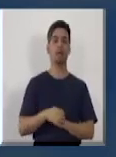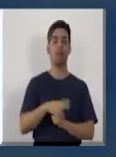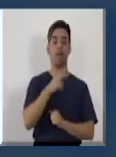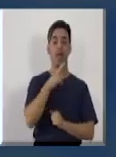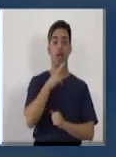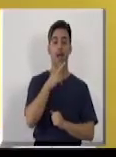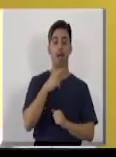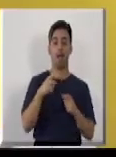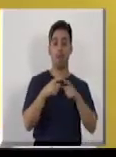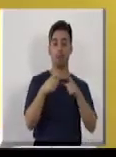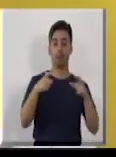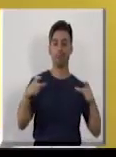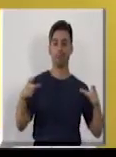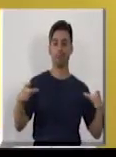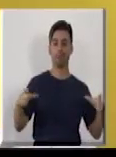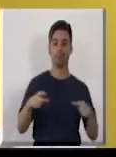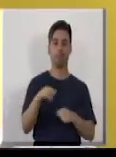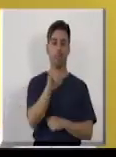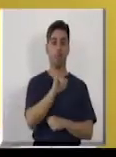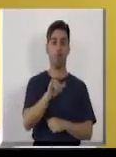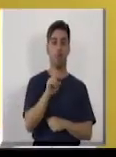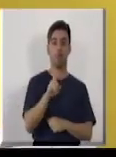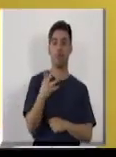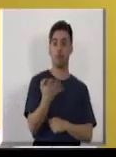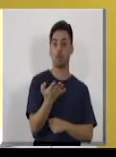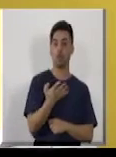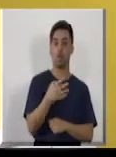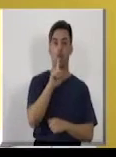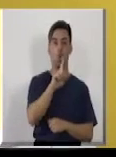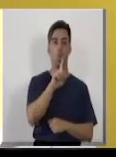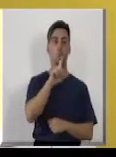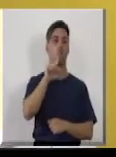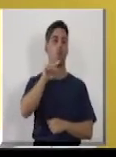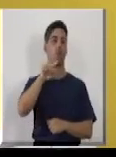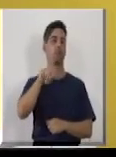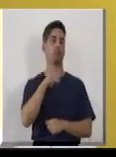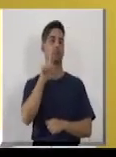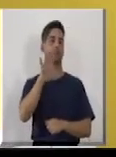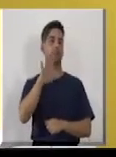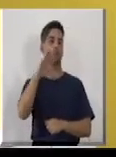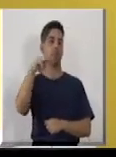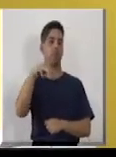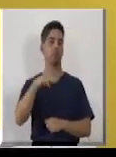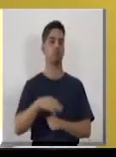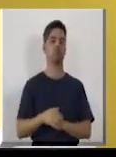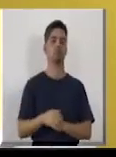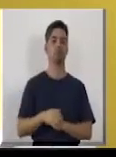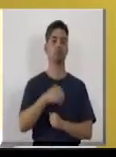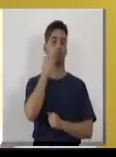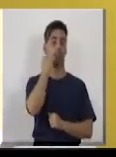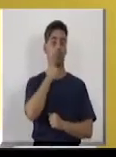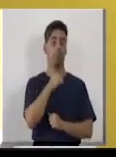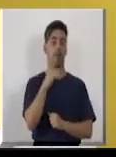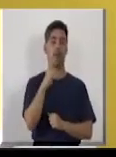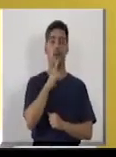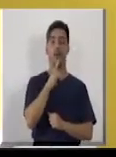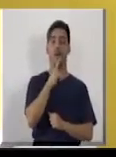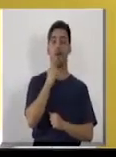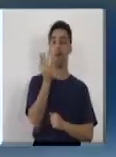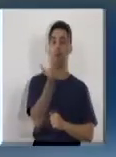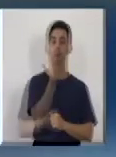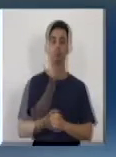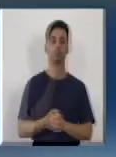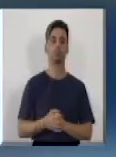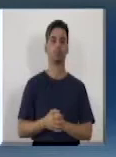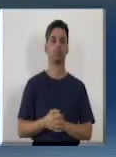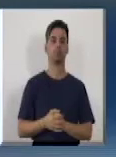metros. Se pudieron percatar a la hora de determinar dónde es mayor la longitud de onda en este ejercicio. Por lo